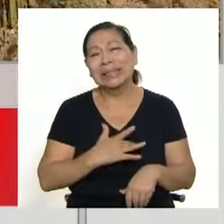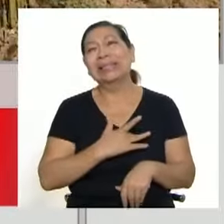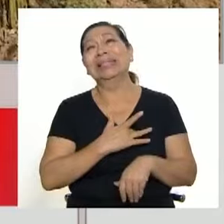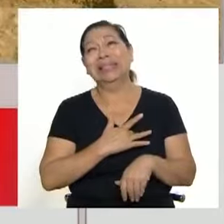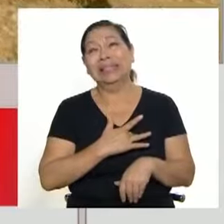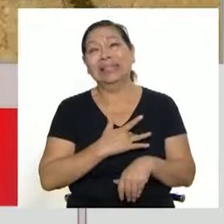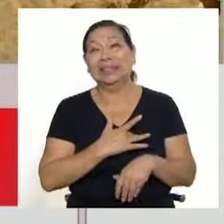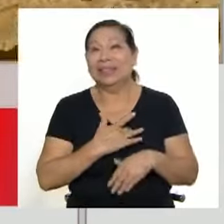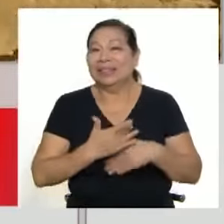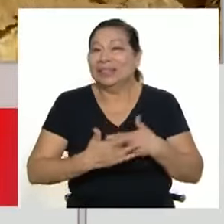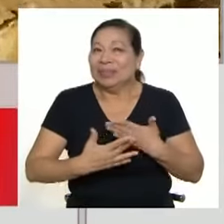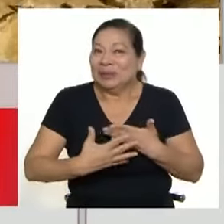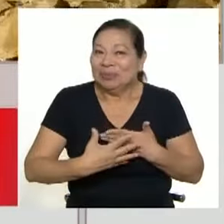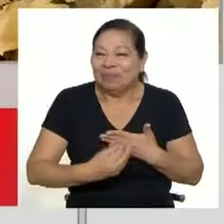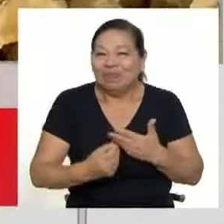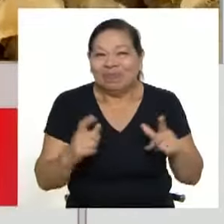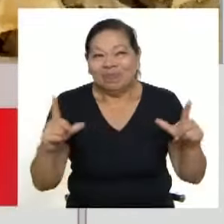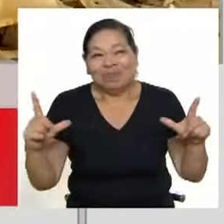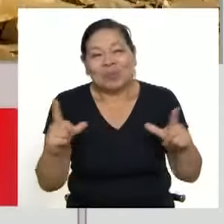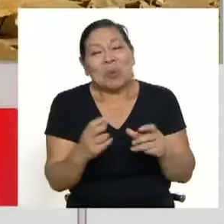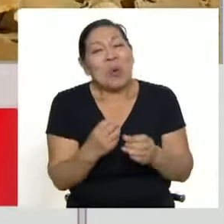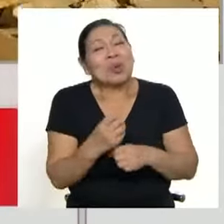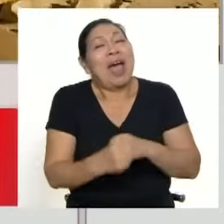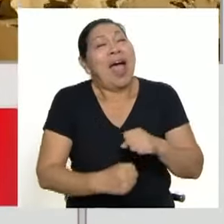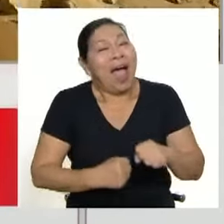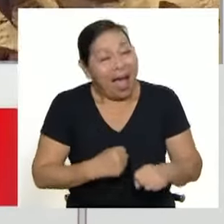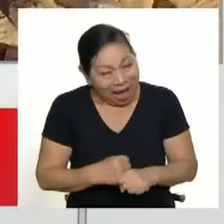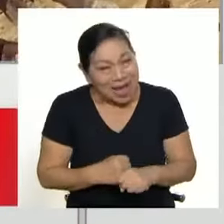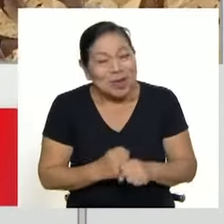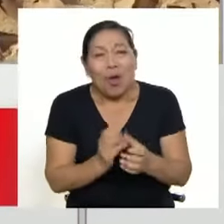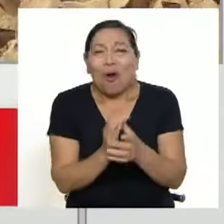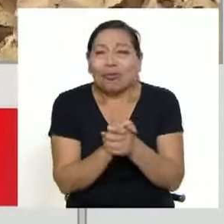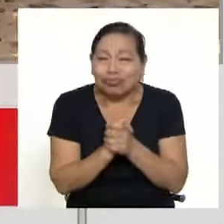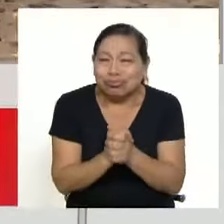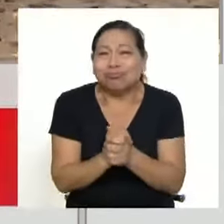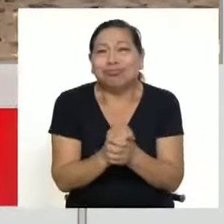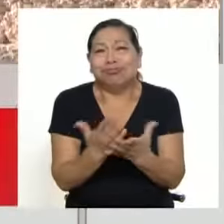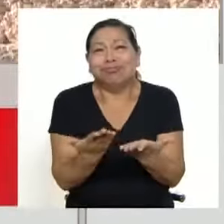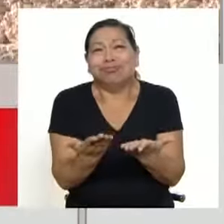que traspasa, pues, la pantalla después de tantos años, esa amistad, esa